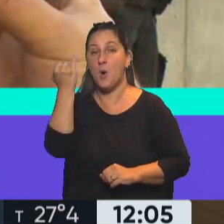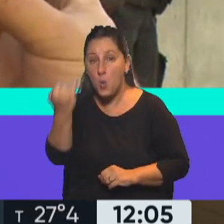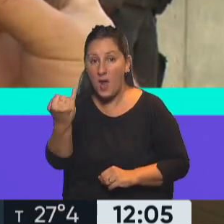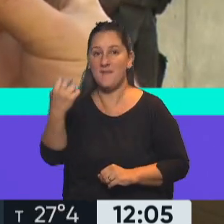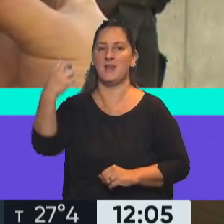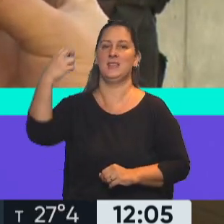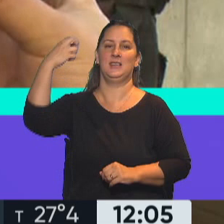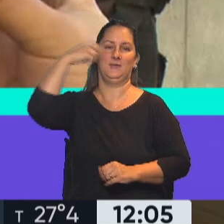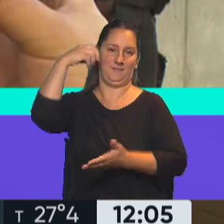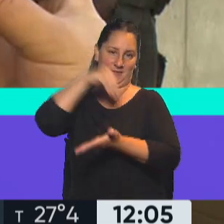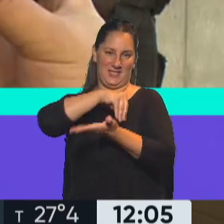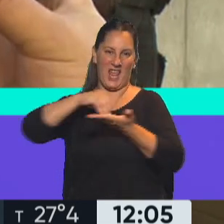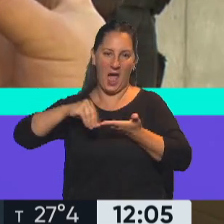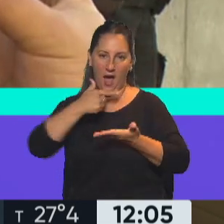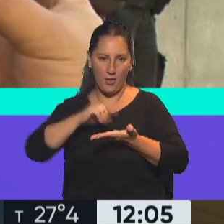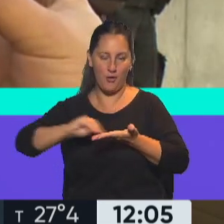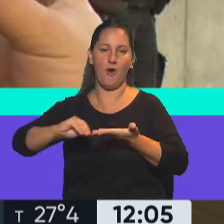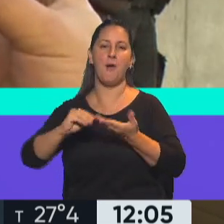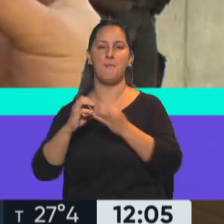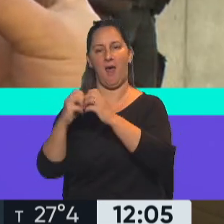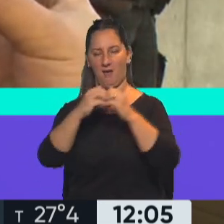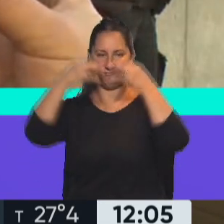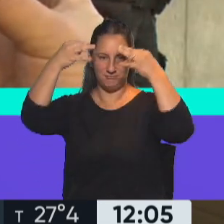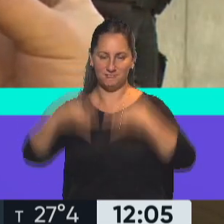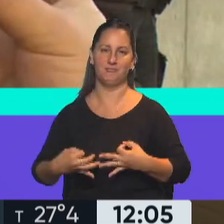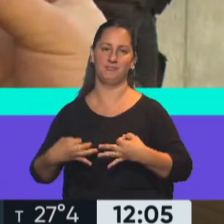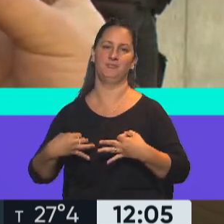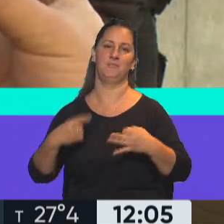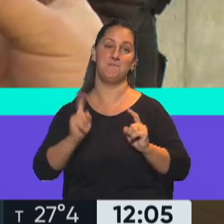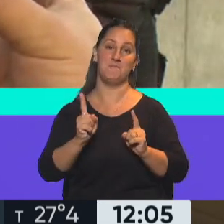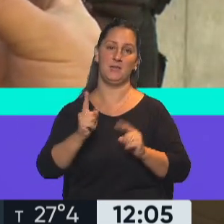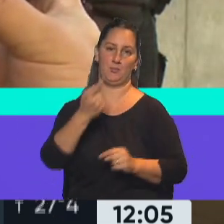Senado, así podemos dar previsibilidad y tranquilidad a la decisión que ha tomado el presidente.